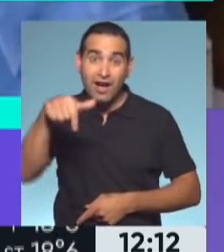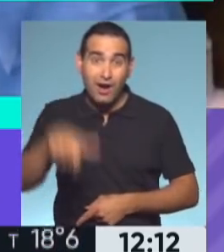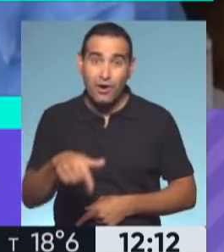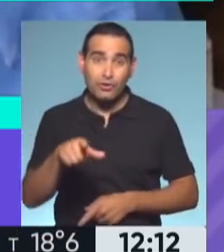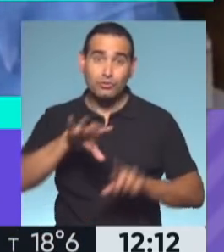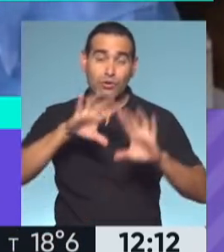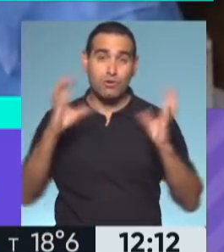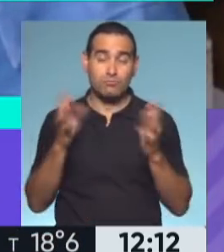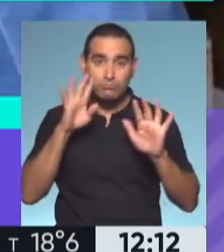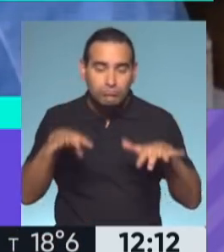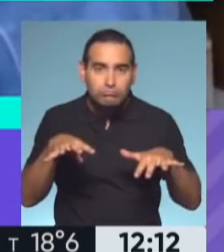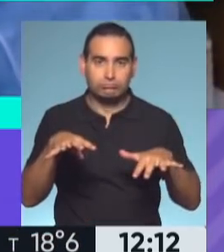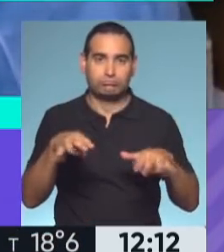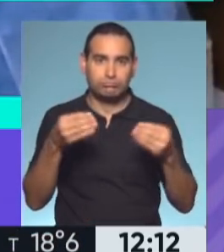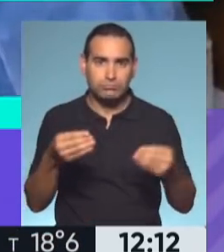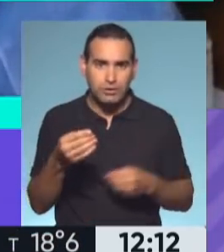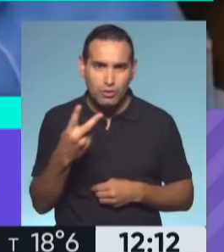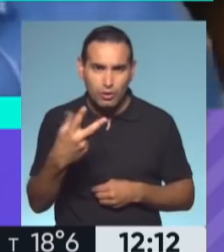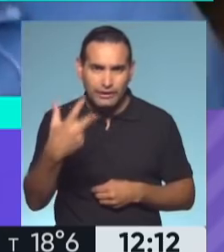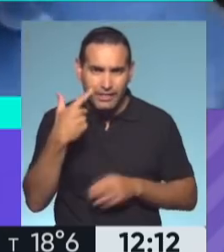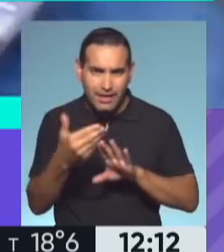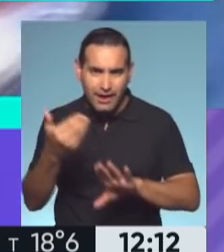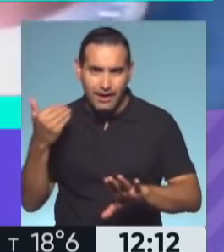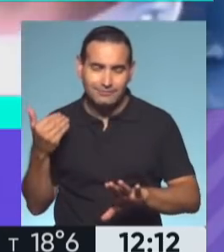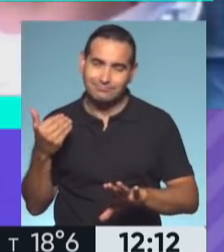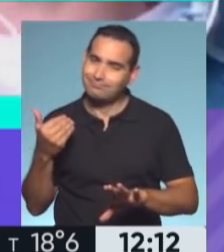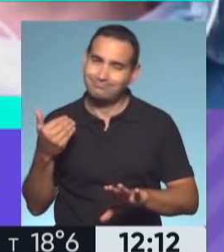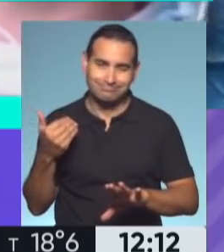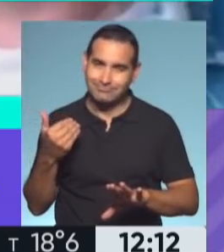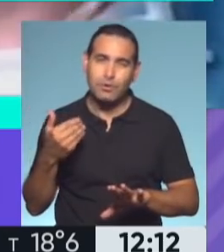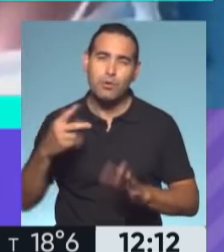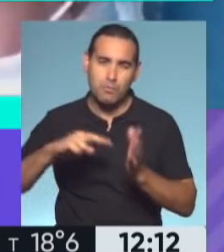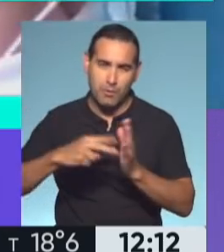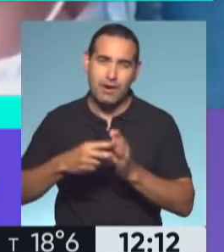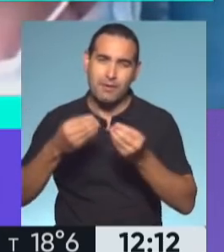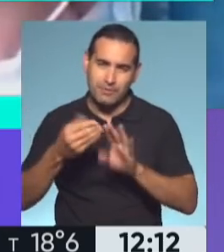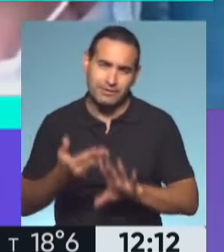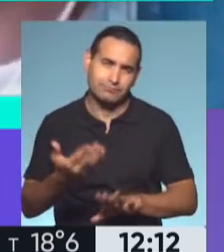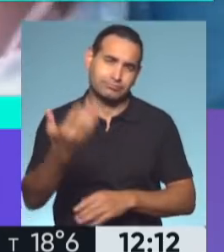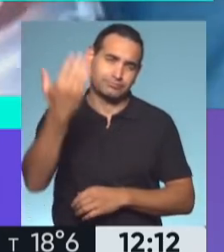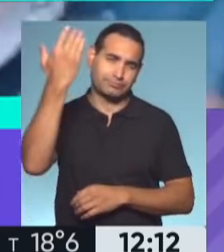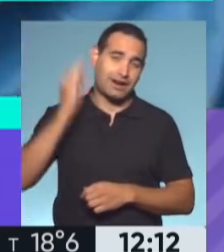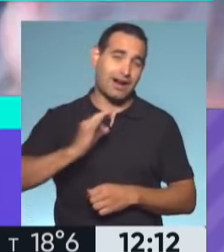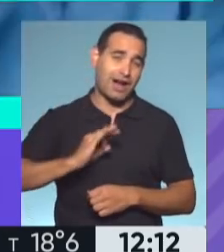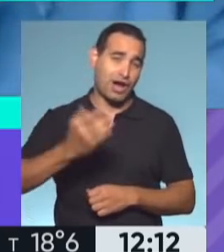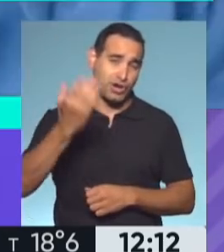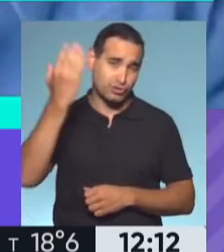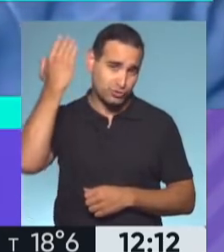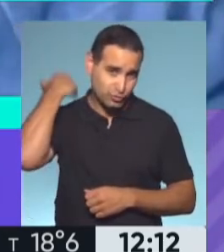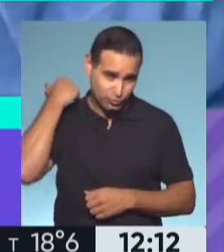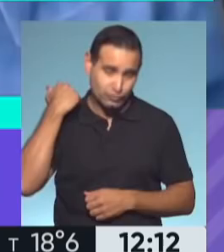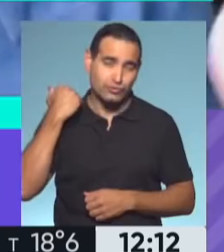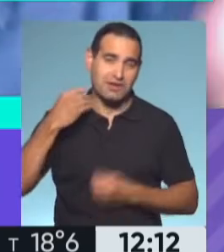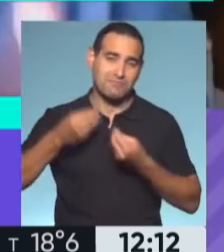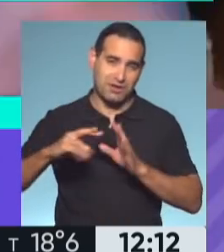mundo se ha despertado con que esto empezó hace 2 o 3 días, pero digamos el principio de esta tragedia empezó ya hace más de una semana. Y empieza mucho